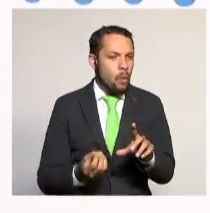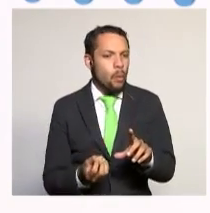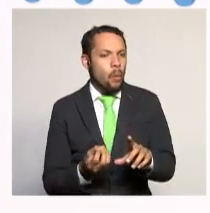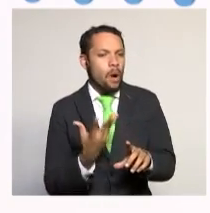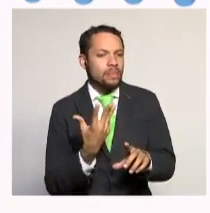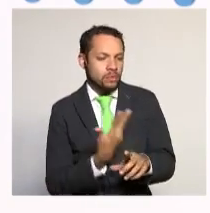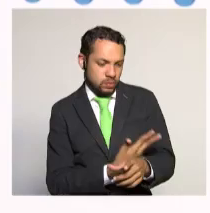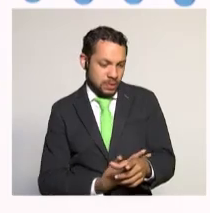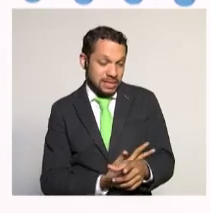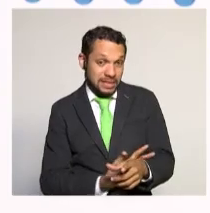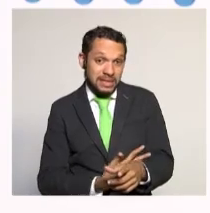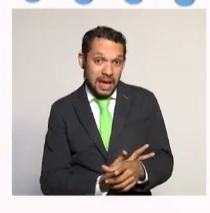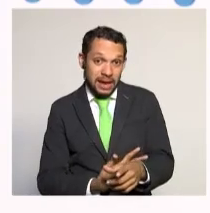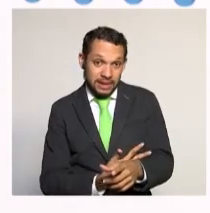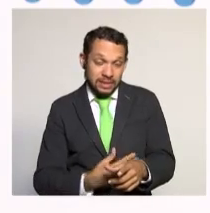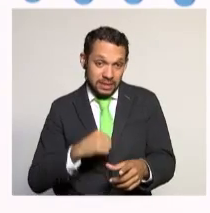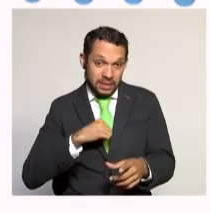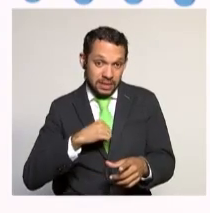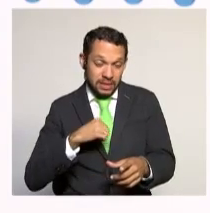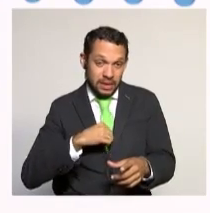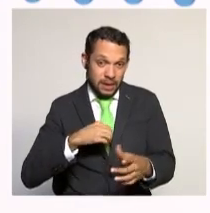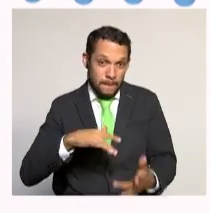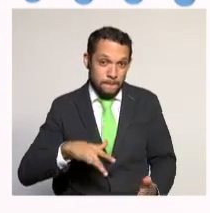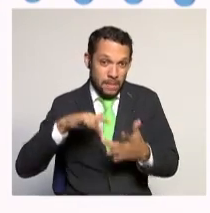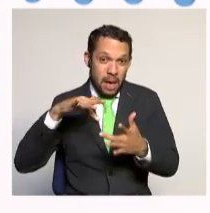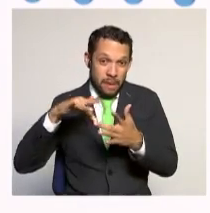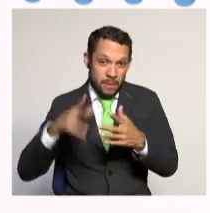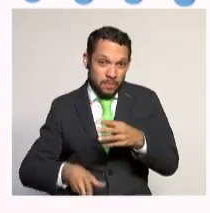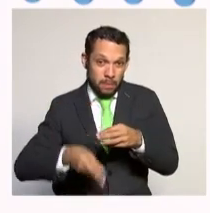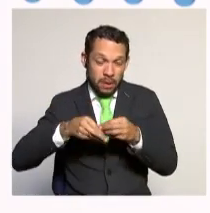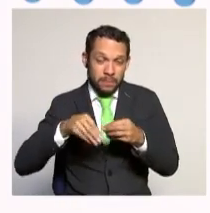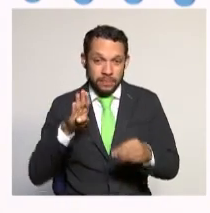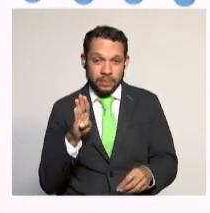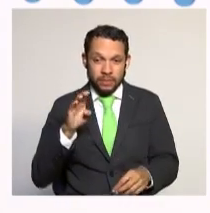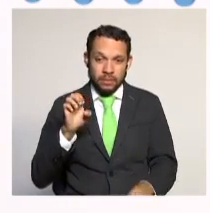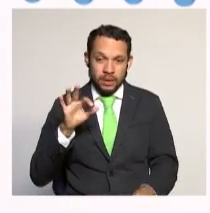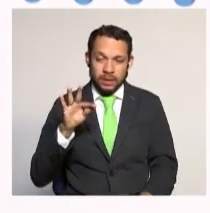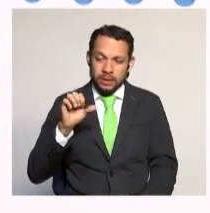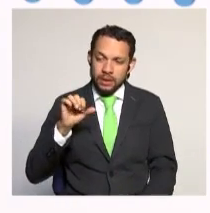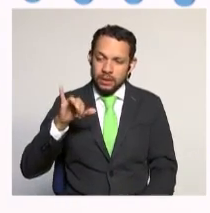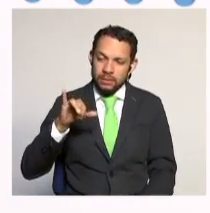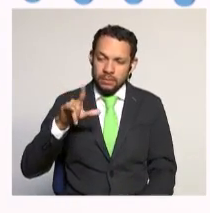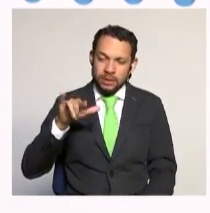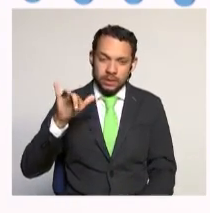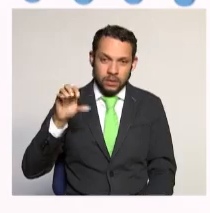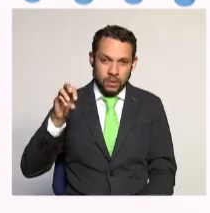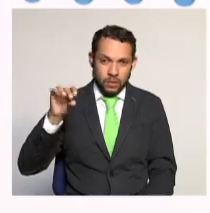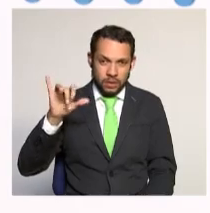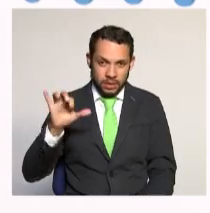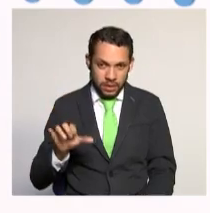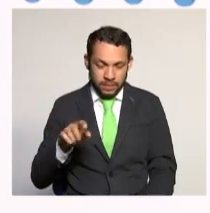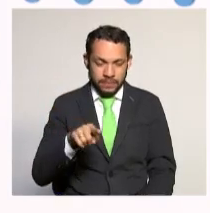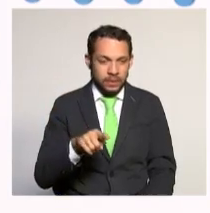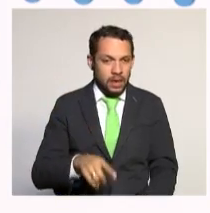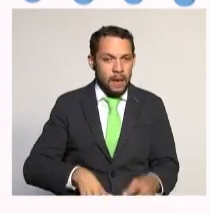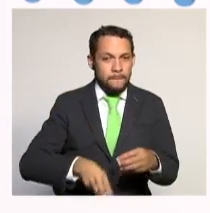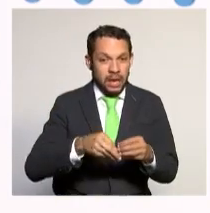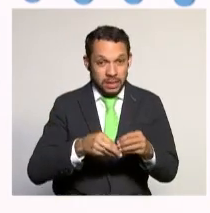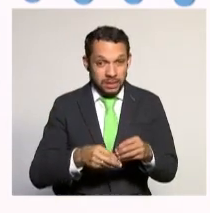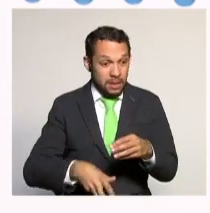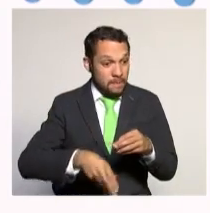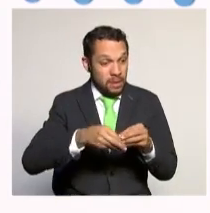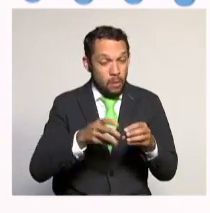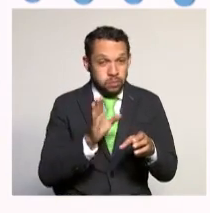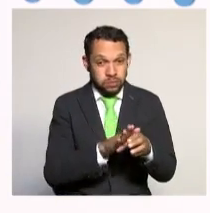beta amiloide que está en el cerebro sale a la circulación. Supongo yo en esta hipótesis que una persona que tenga altos niveles de beta